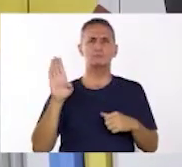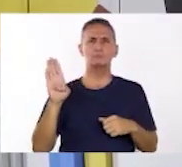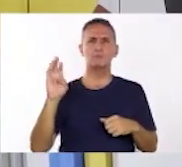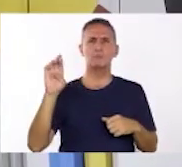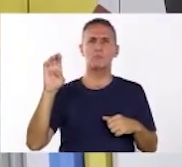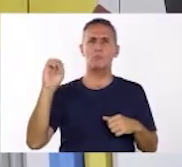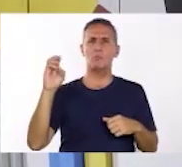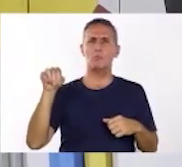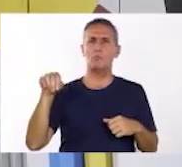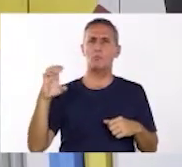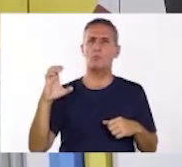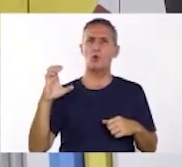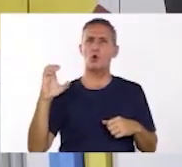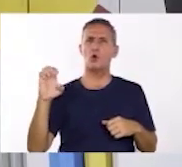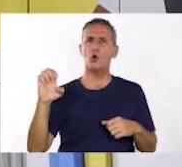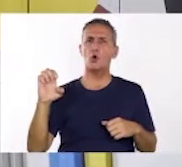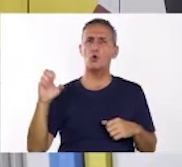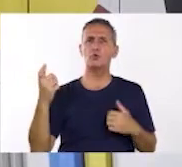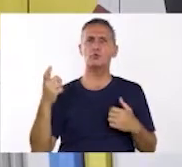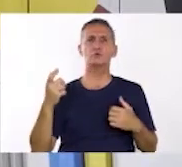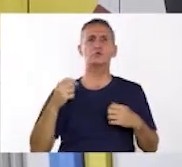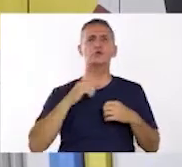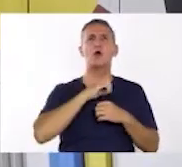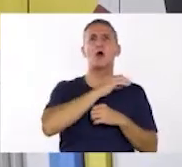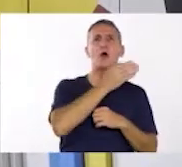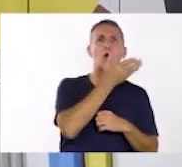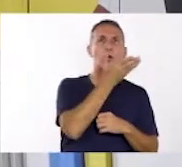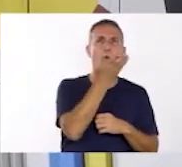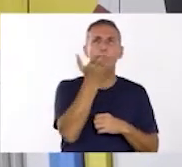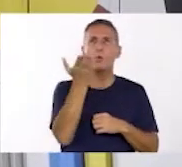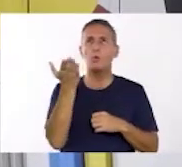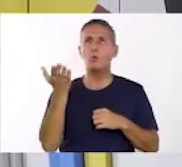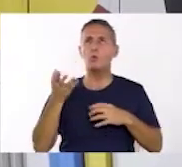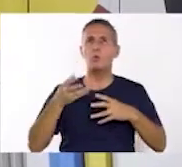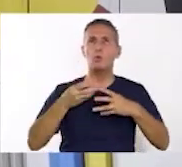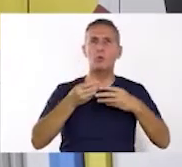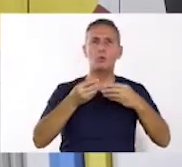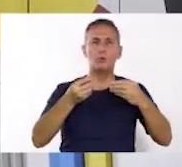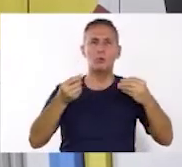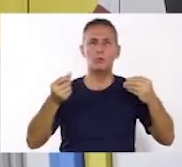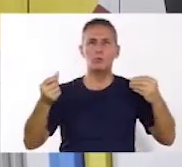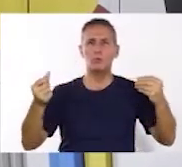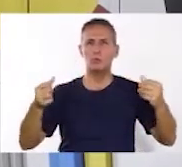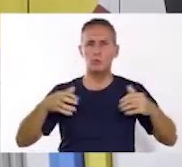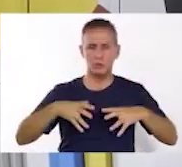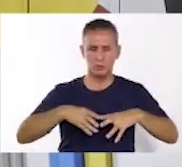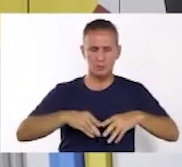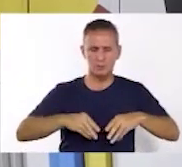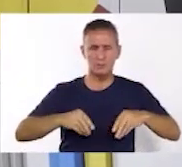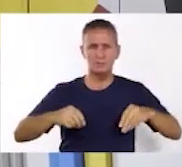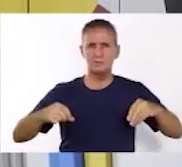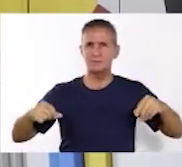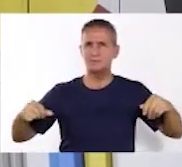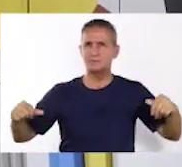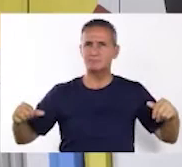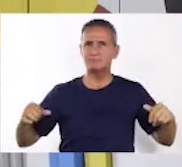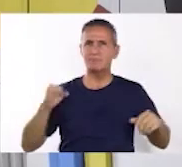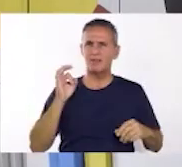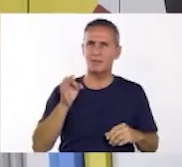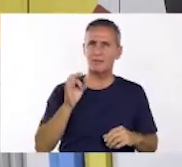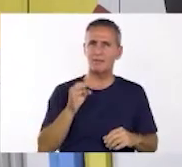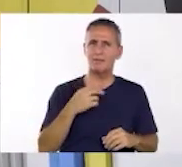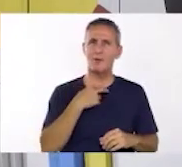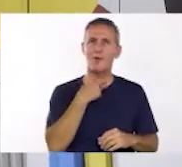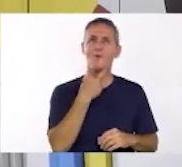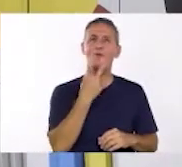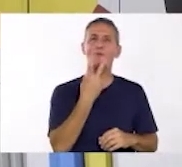angudo, llenaba el aire ondulándolo con suaves ceseos de su tierra. Era en verdad